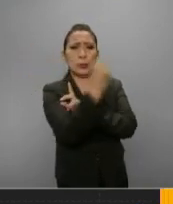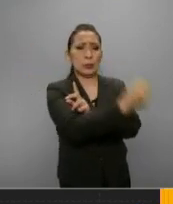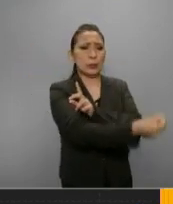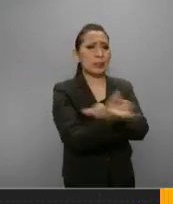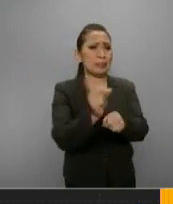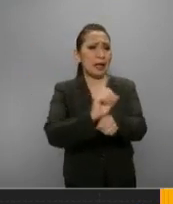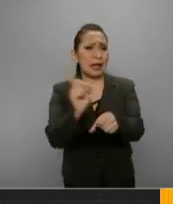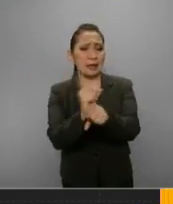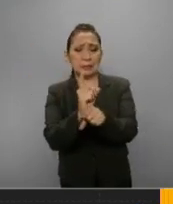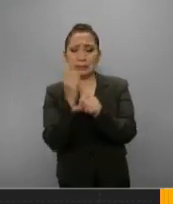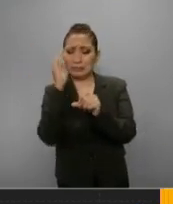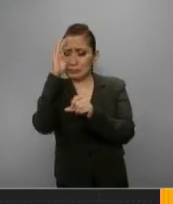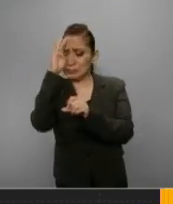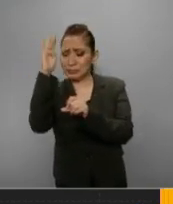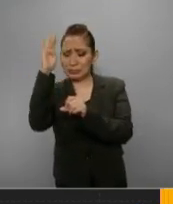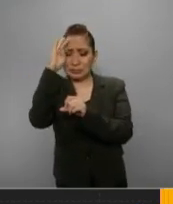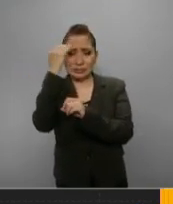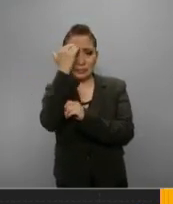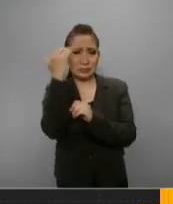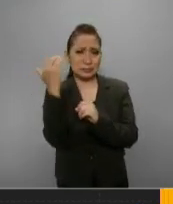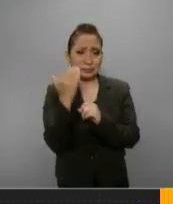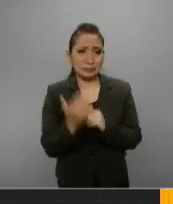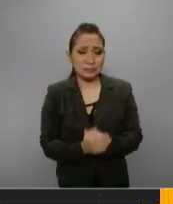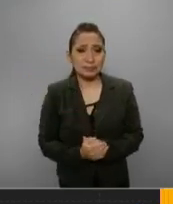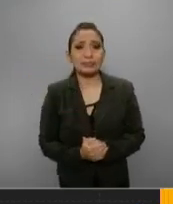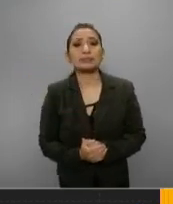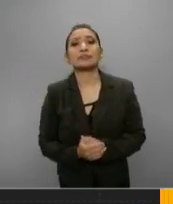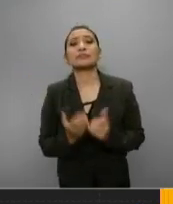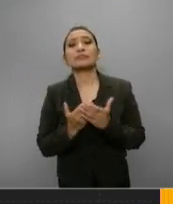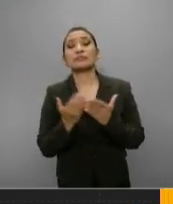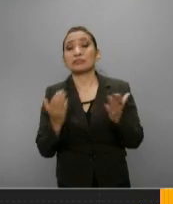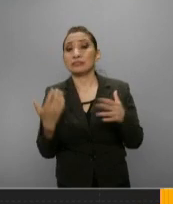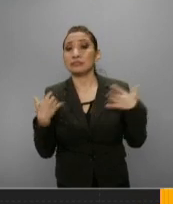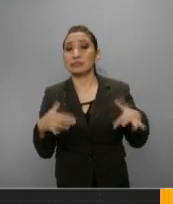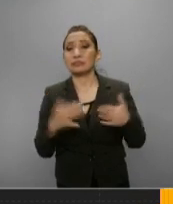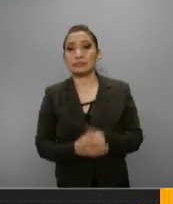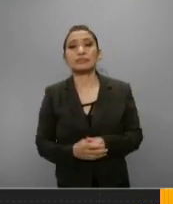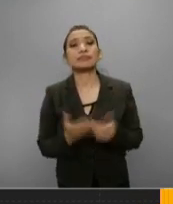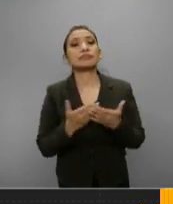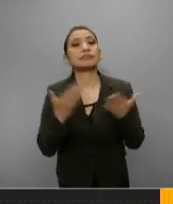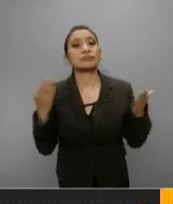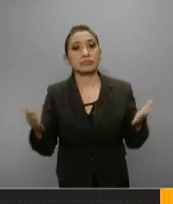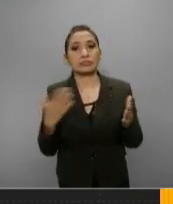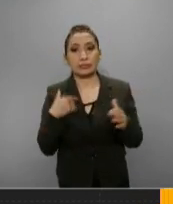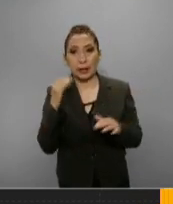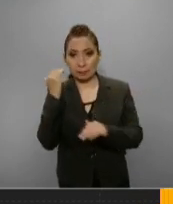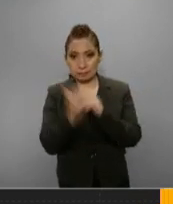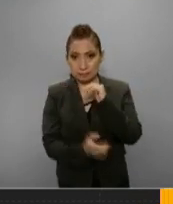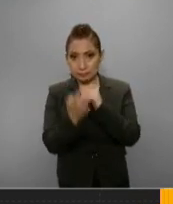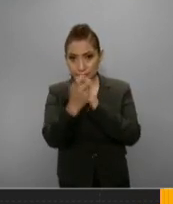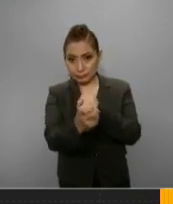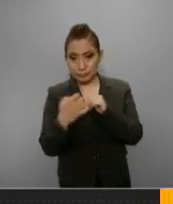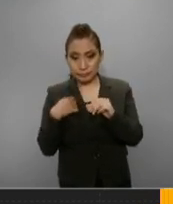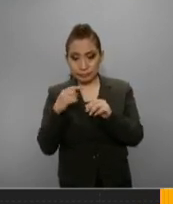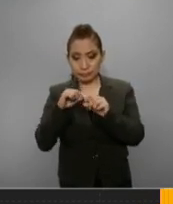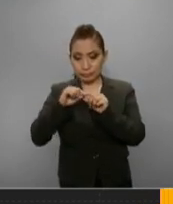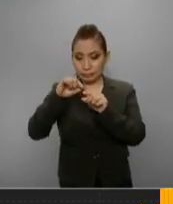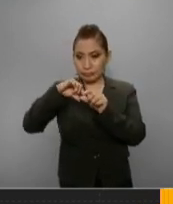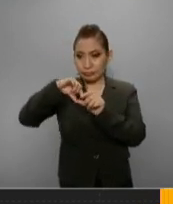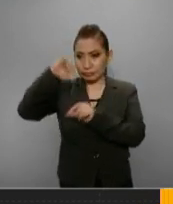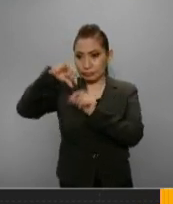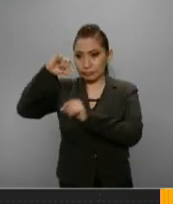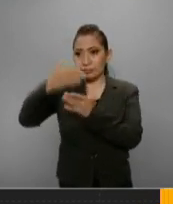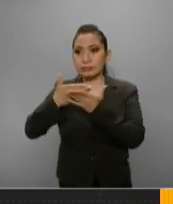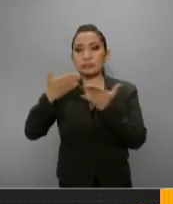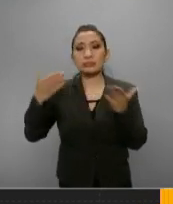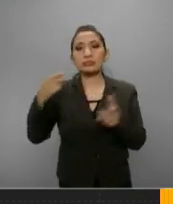contagio diario muy, pero muy fuerte. Tremendo. Tremendo. Vamos cerrando ese gráfico y nos vamos a